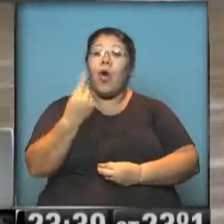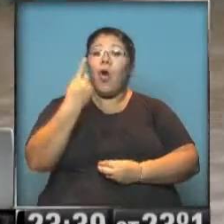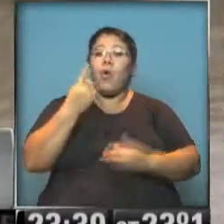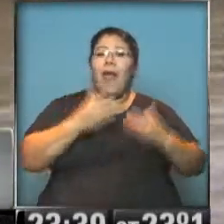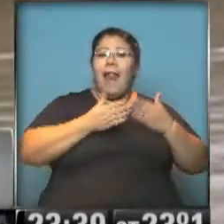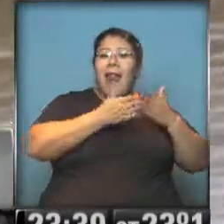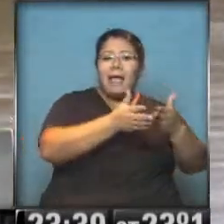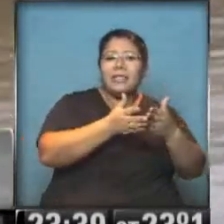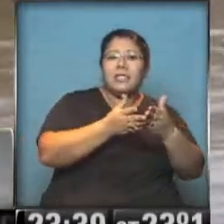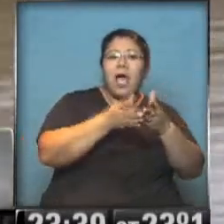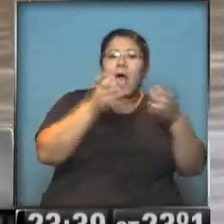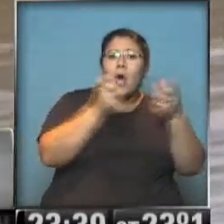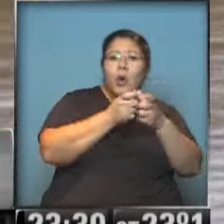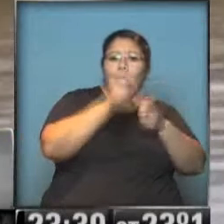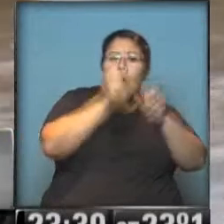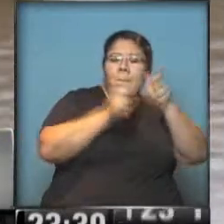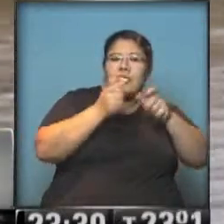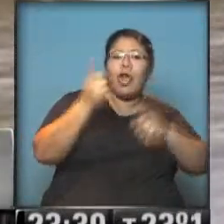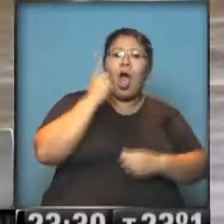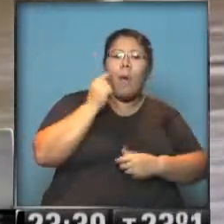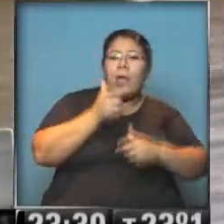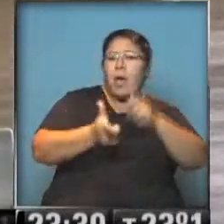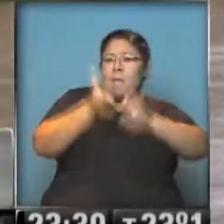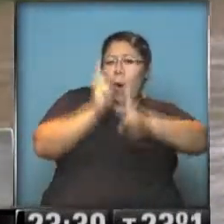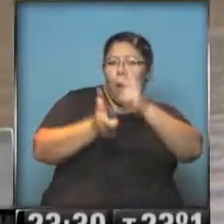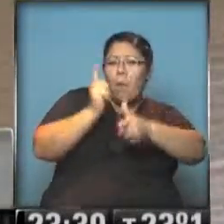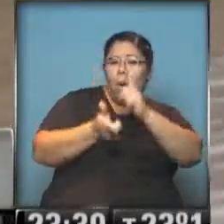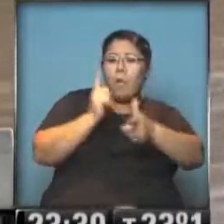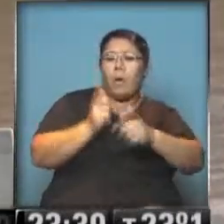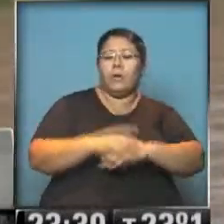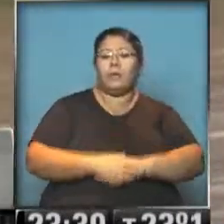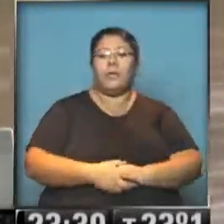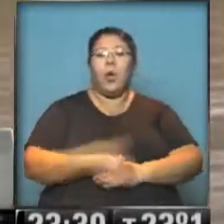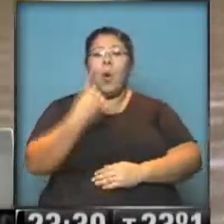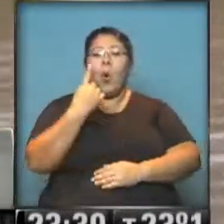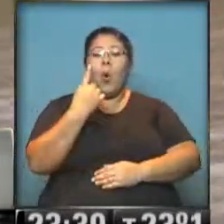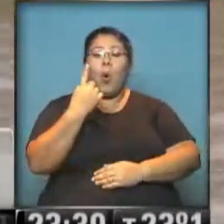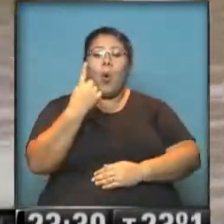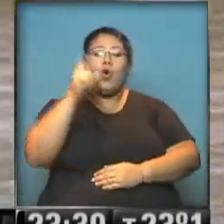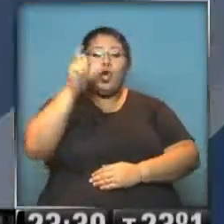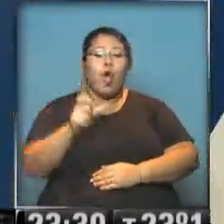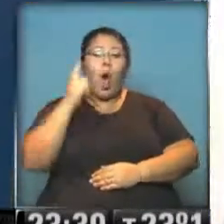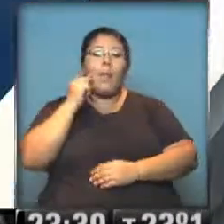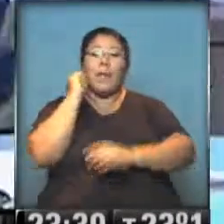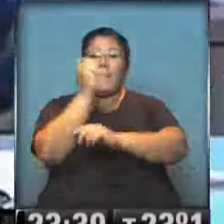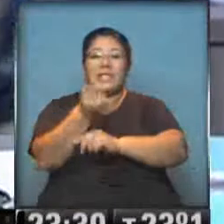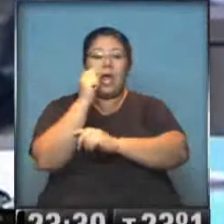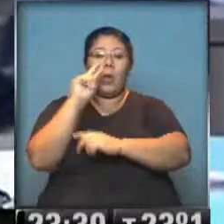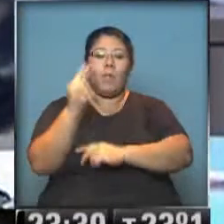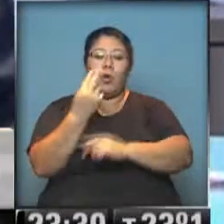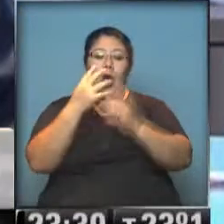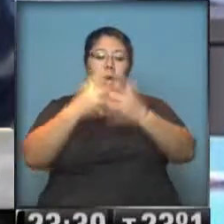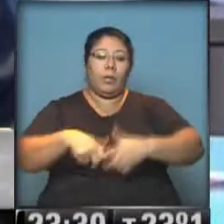de hombres armados que les disparó sin mediar palabra. Uno de los pescadores murió en el acto. El